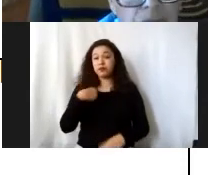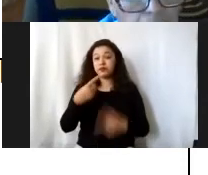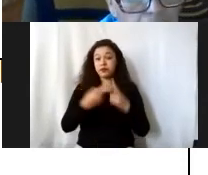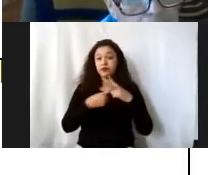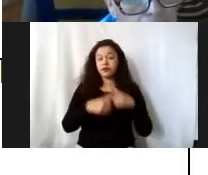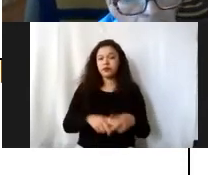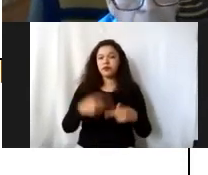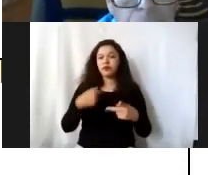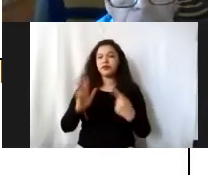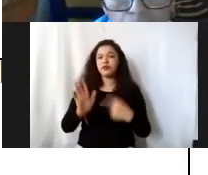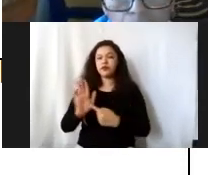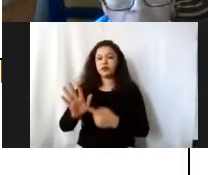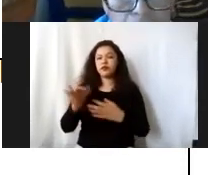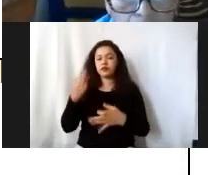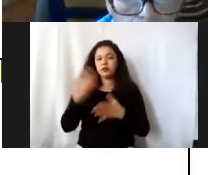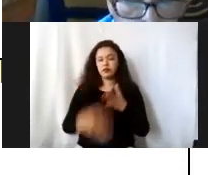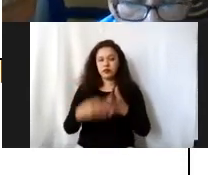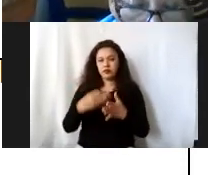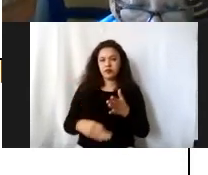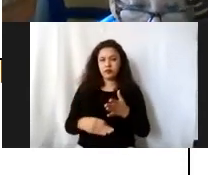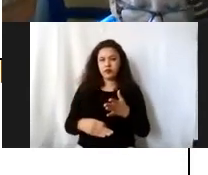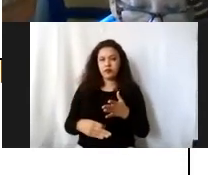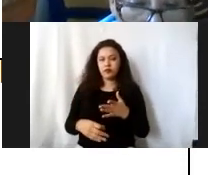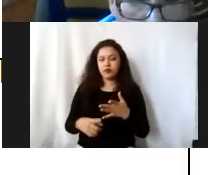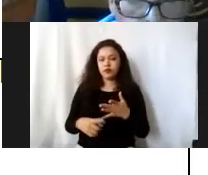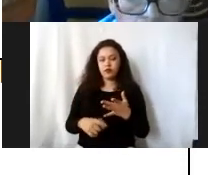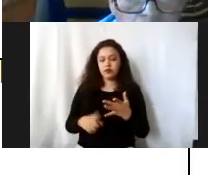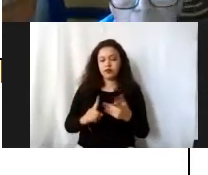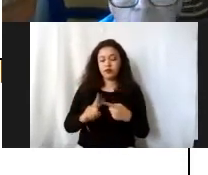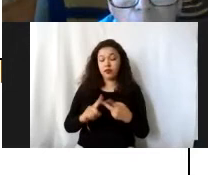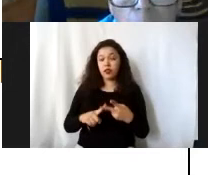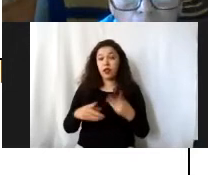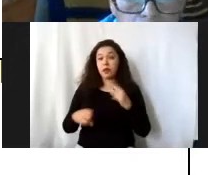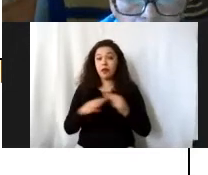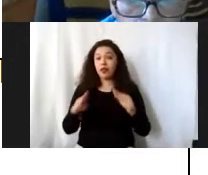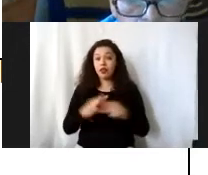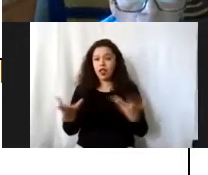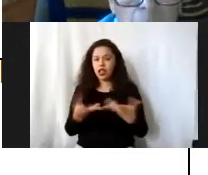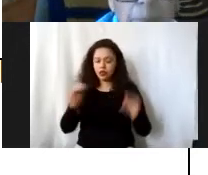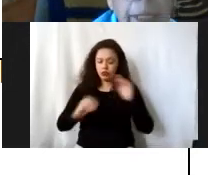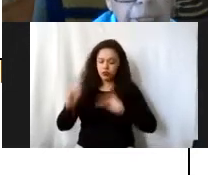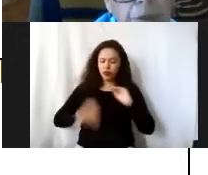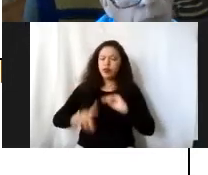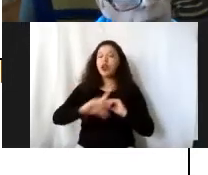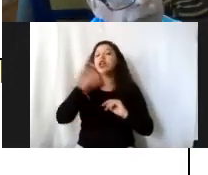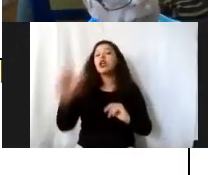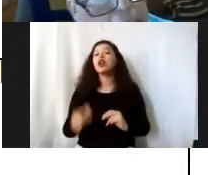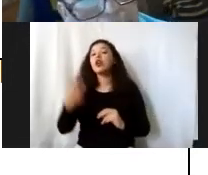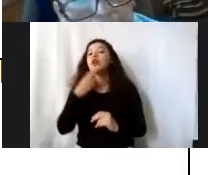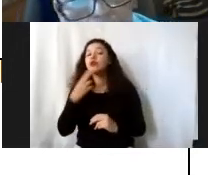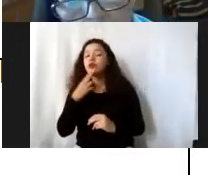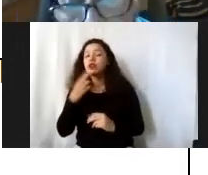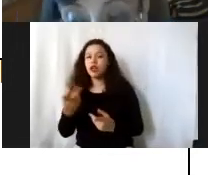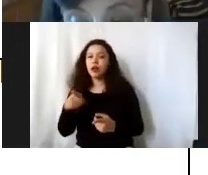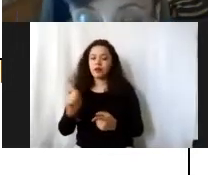nos faltaría el punto de cómo hacer ya el instrumento y cómo aplicarlo. Pero nos faltaría